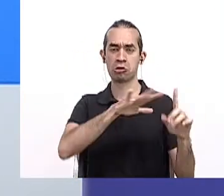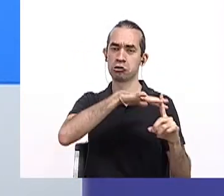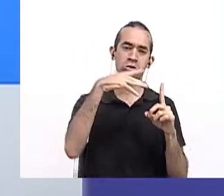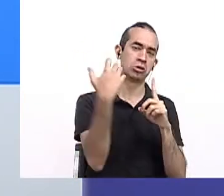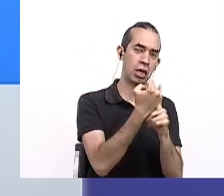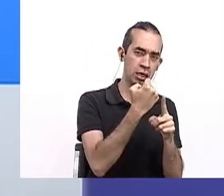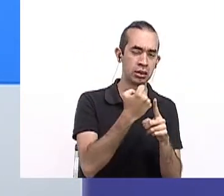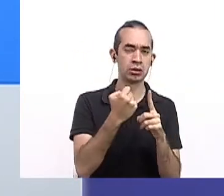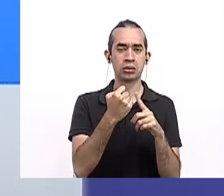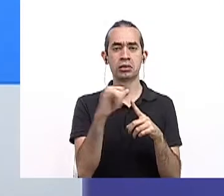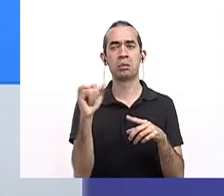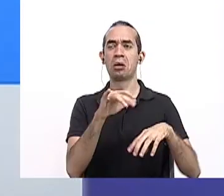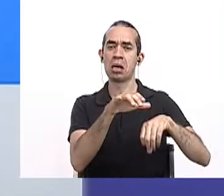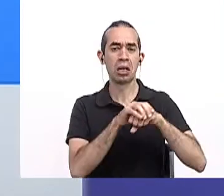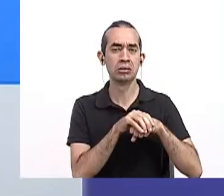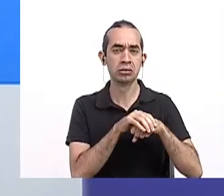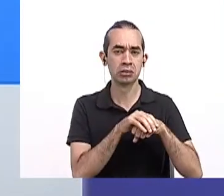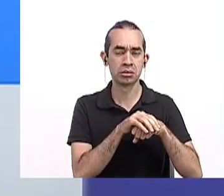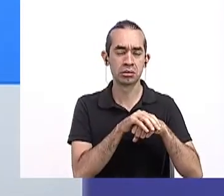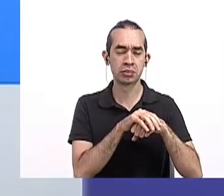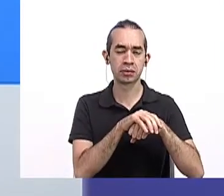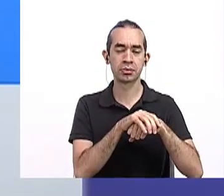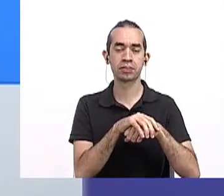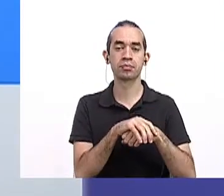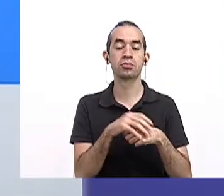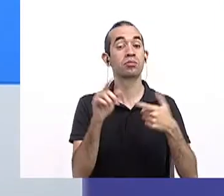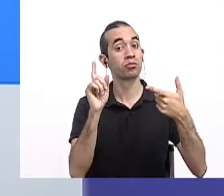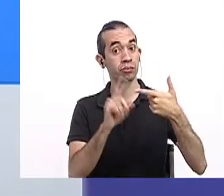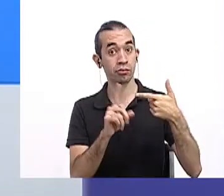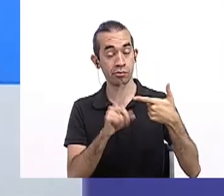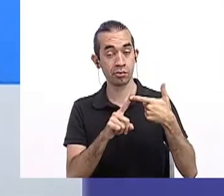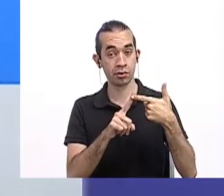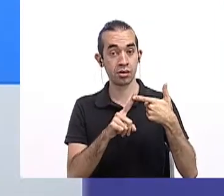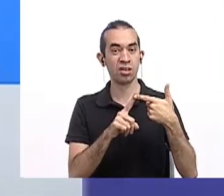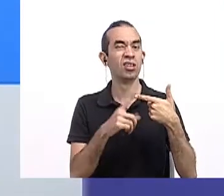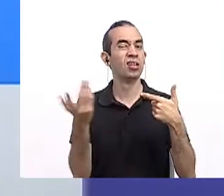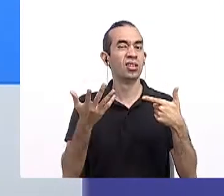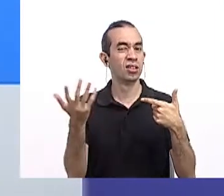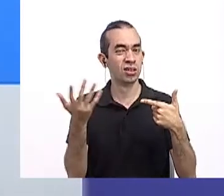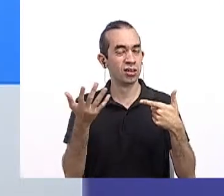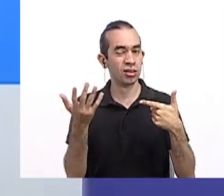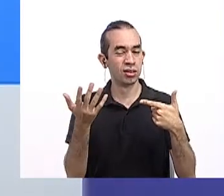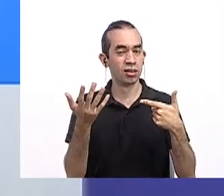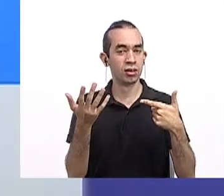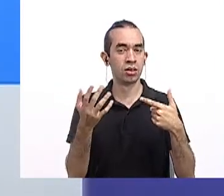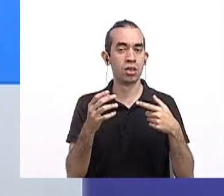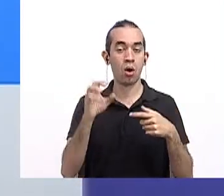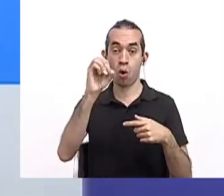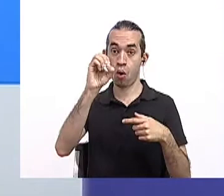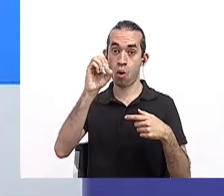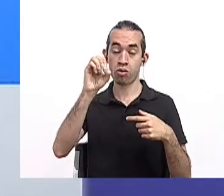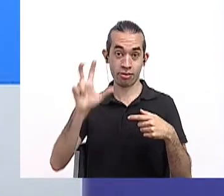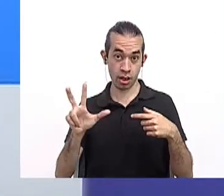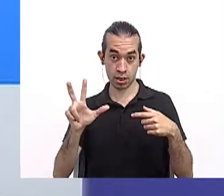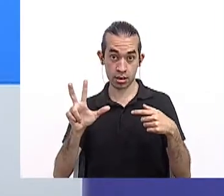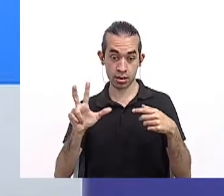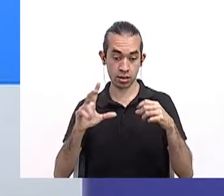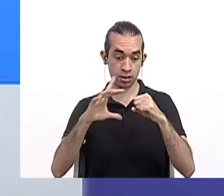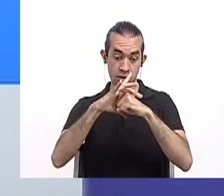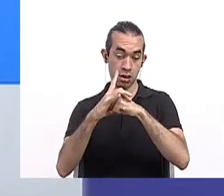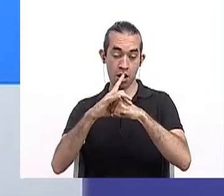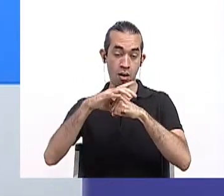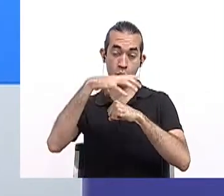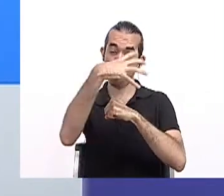sociales o inclusive en inglés también hablamos un poco del agotamiento del ozono en la estratosfera